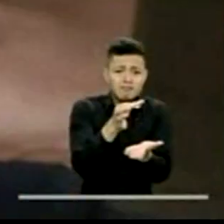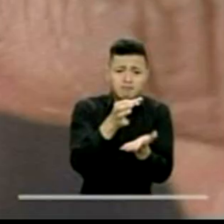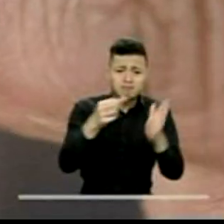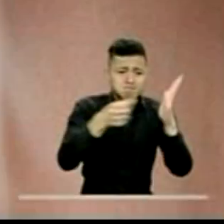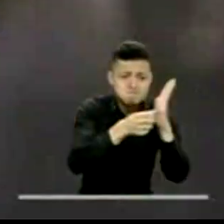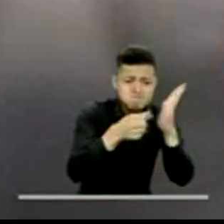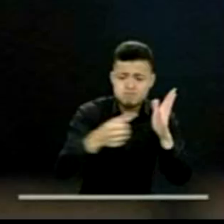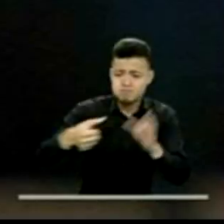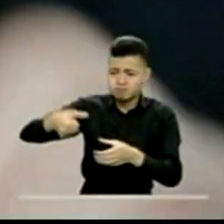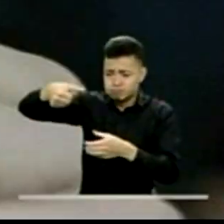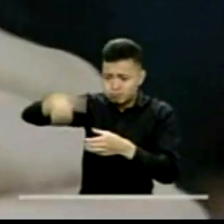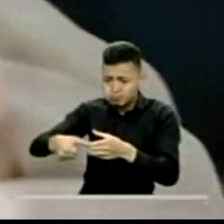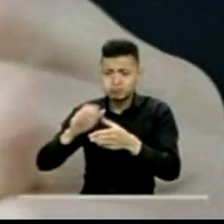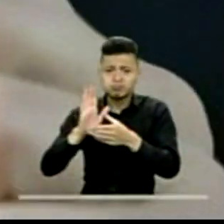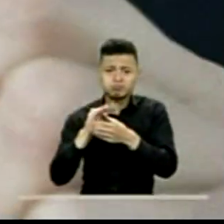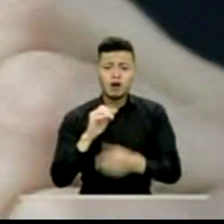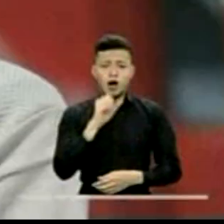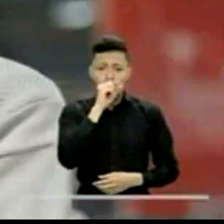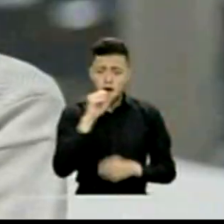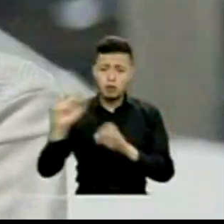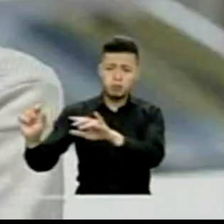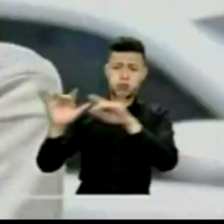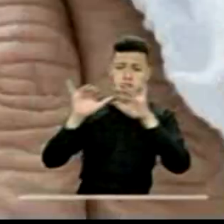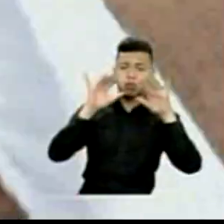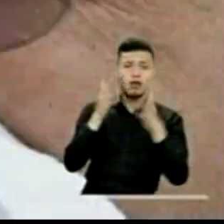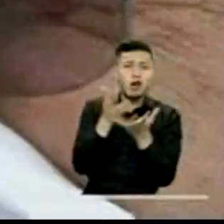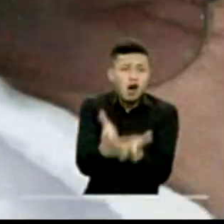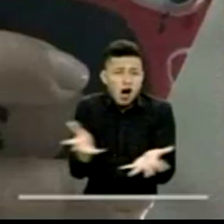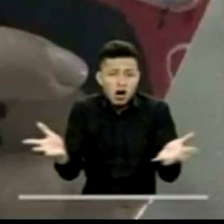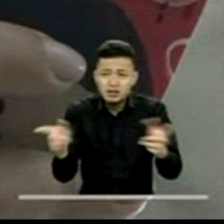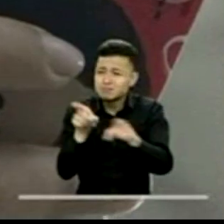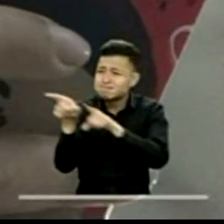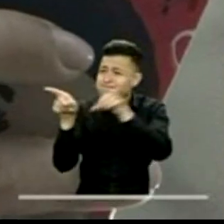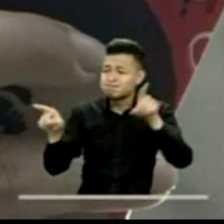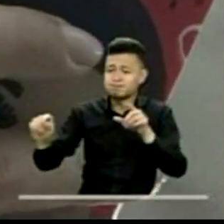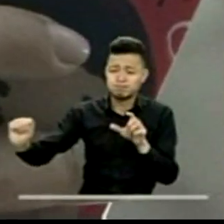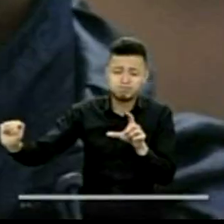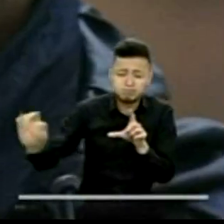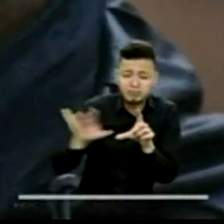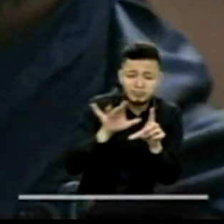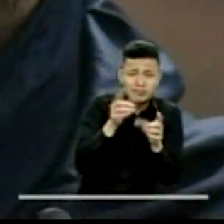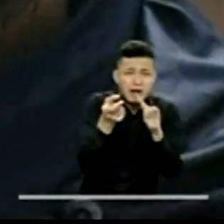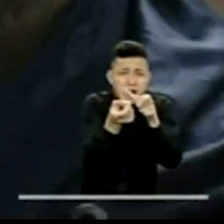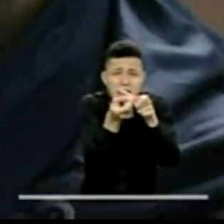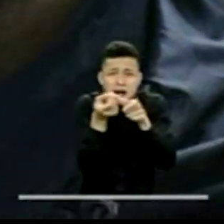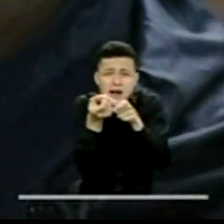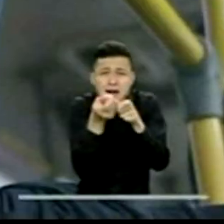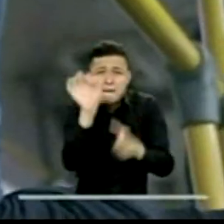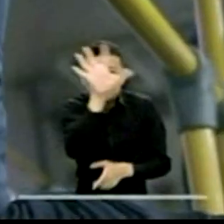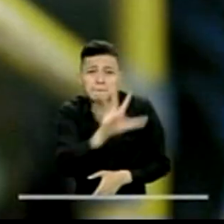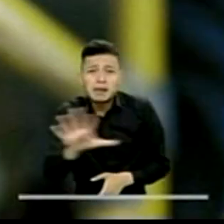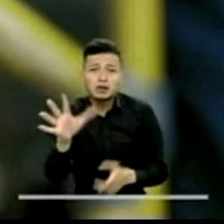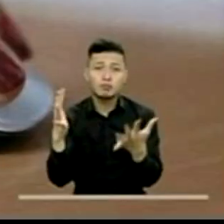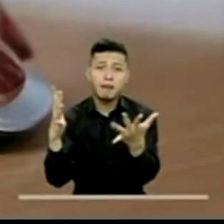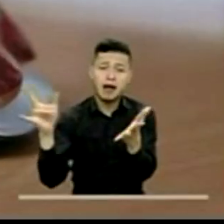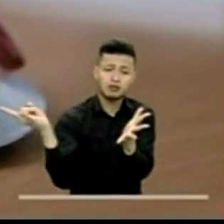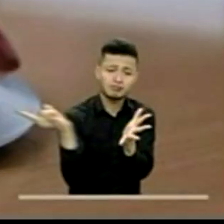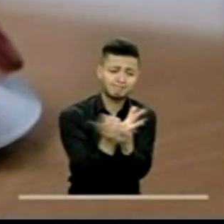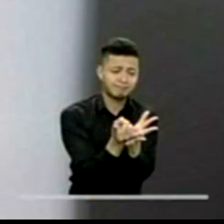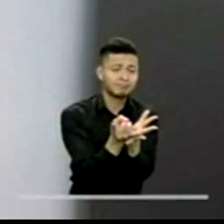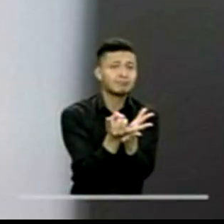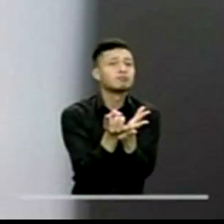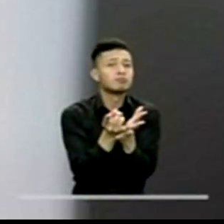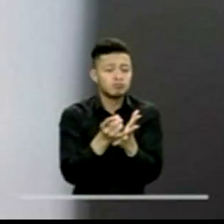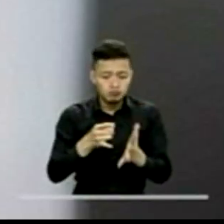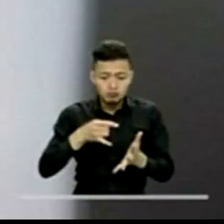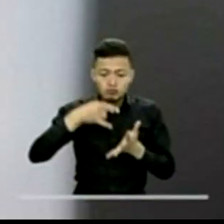lapiceros, botones, cisternas. Una microgota de saliva, lágrimas o moco de algún contagiado esparce cientos de partículas del virus que pueden llegar a